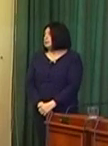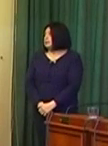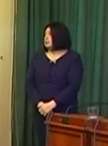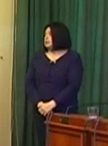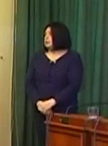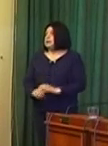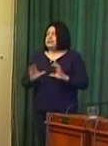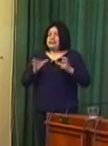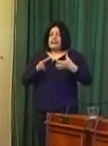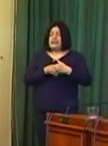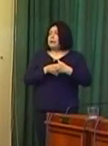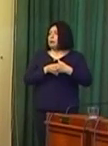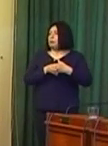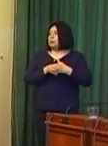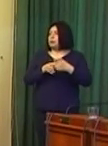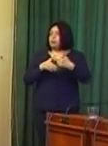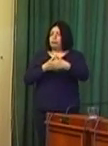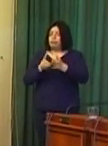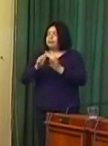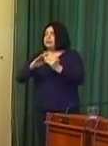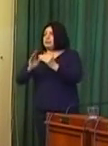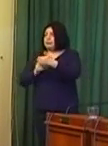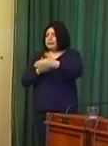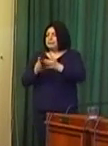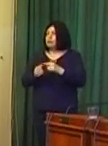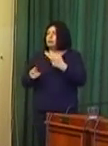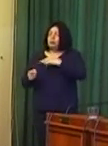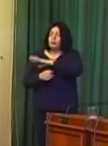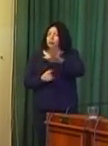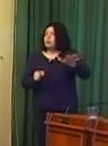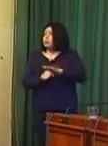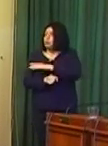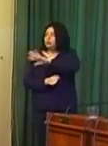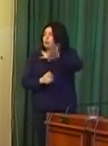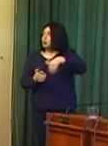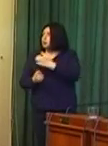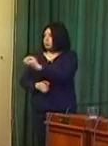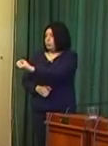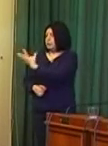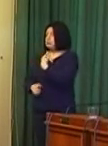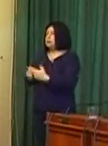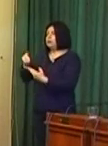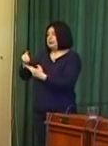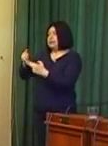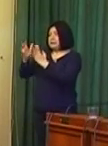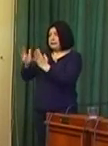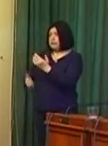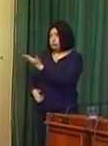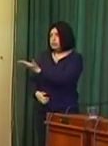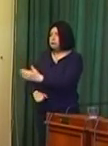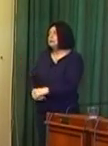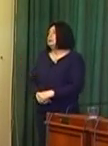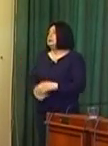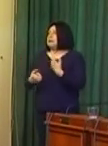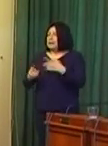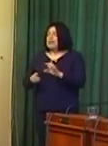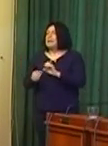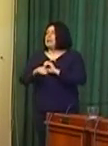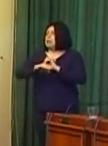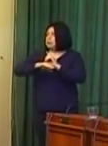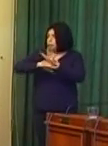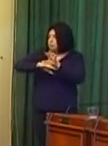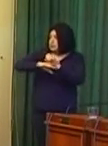la Comisión de Desarrollo Urbano, por unanimidad, como bien ha mencionado la regidora Patricia del Río de la Vide, ha